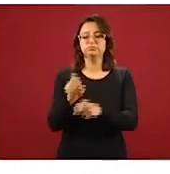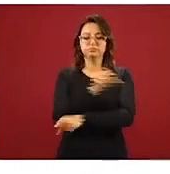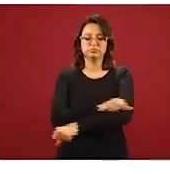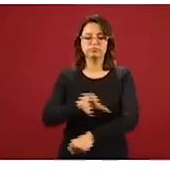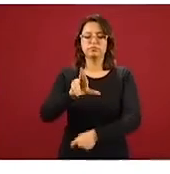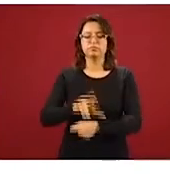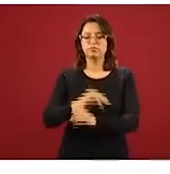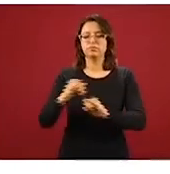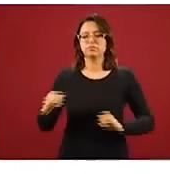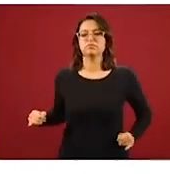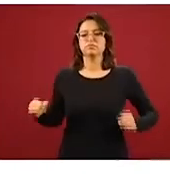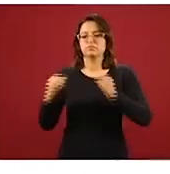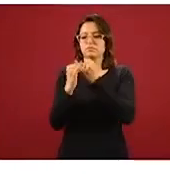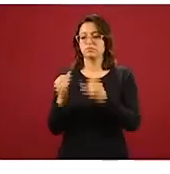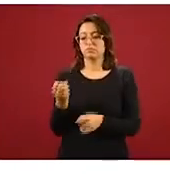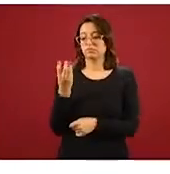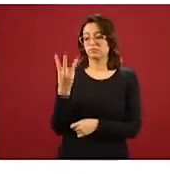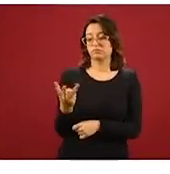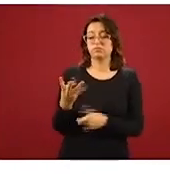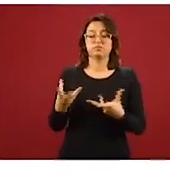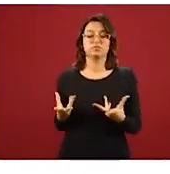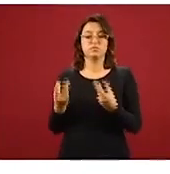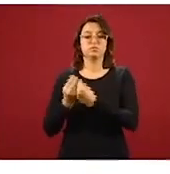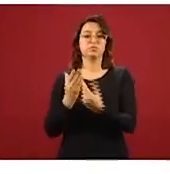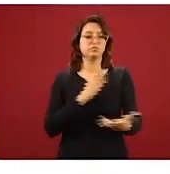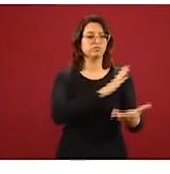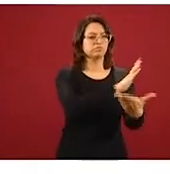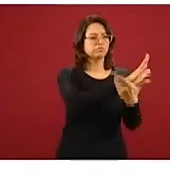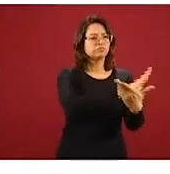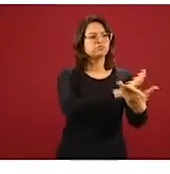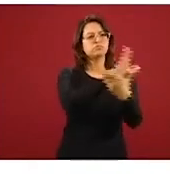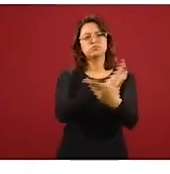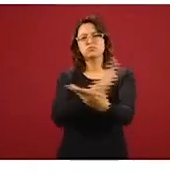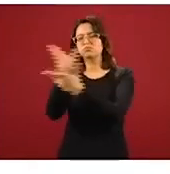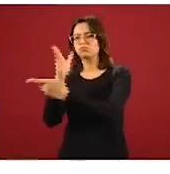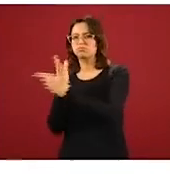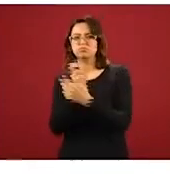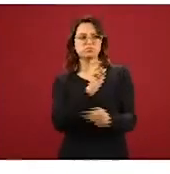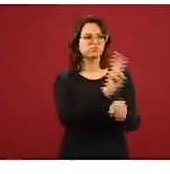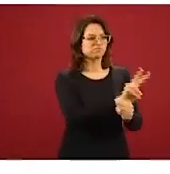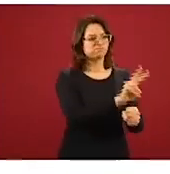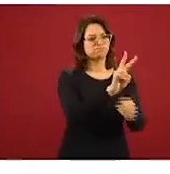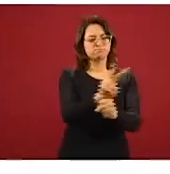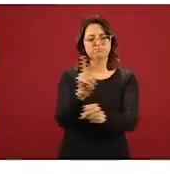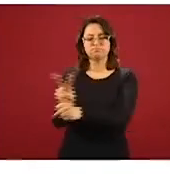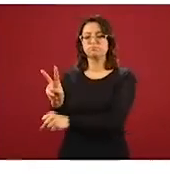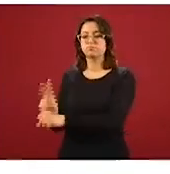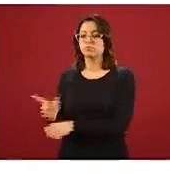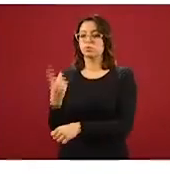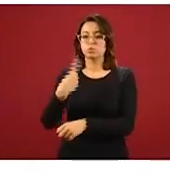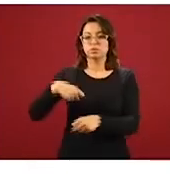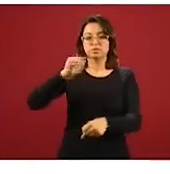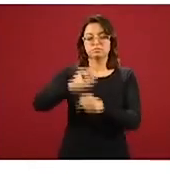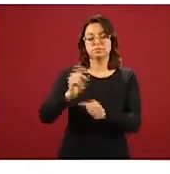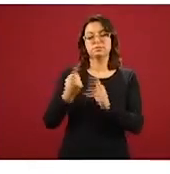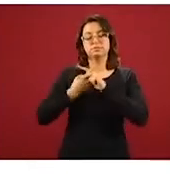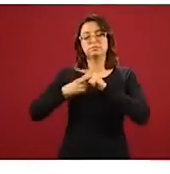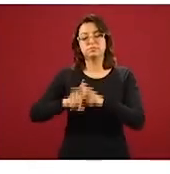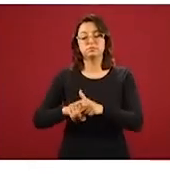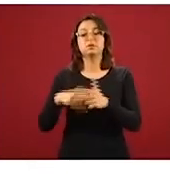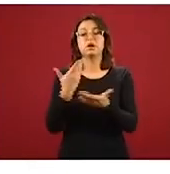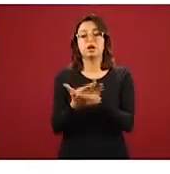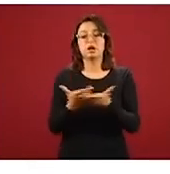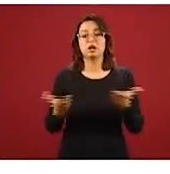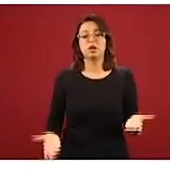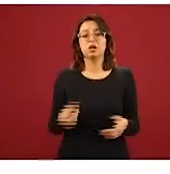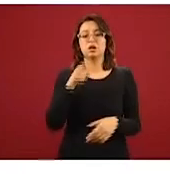institutos. Esto forma parte de un programa ya de supervisiones que comentamos desde la semana pasada. En este caso tocó la